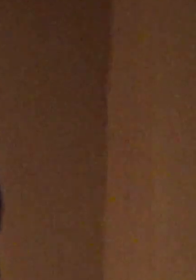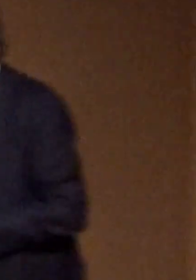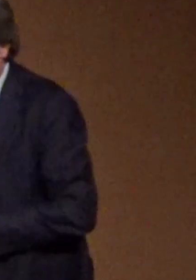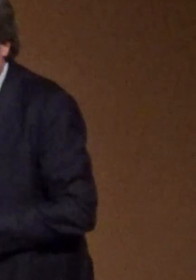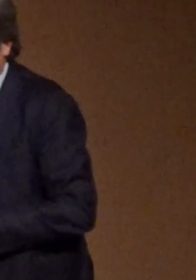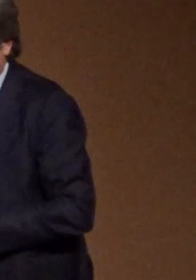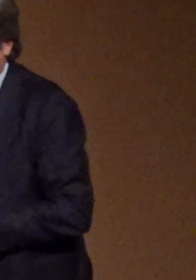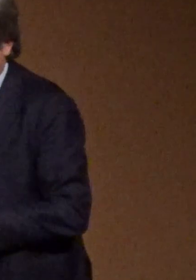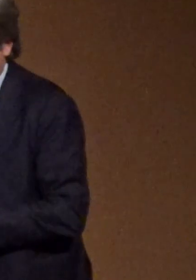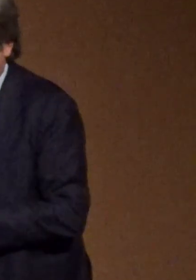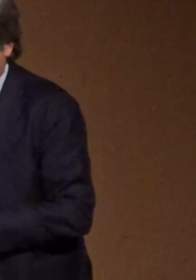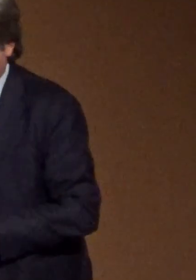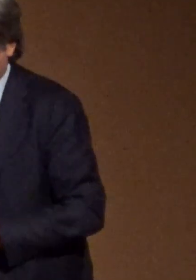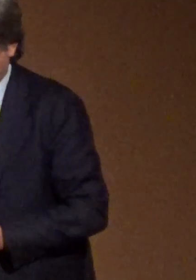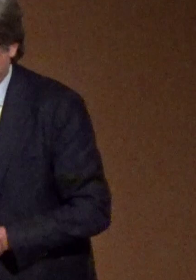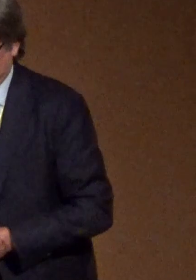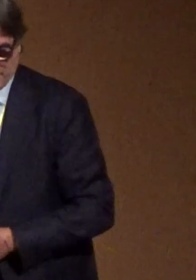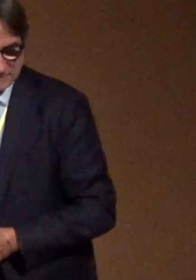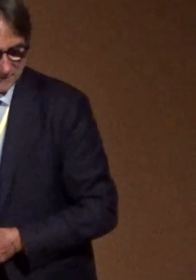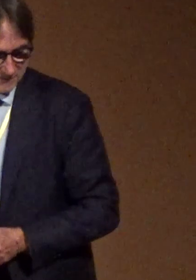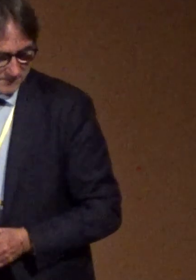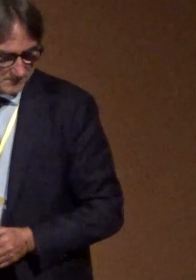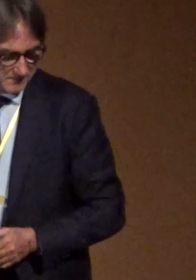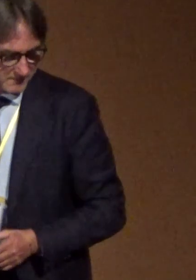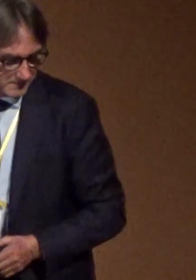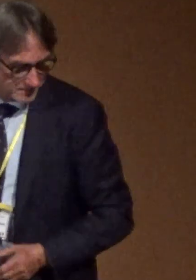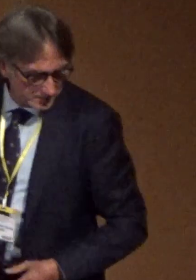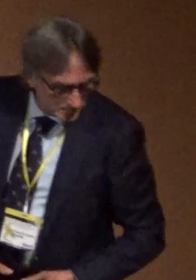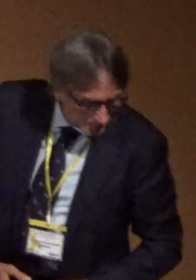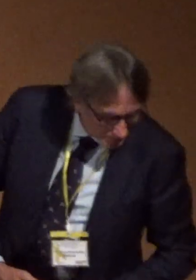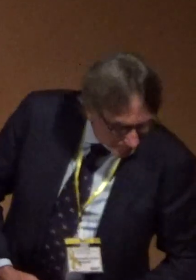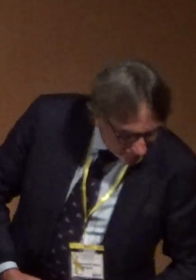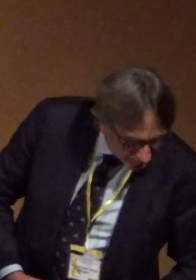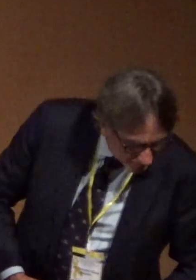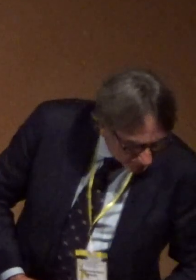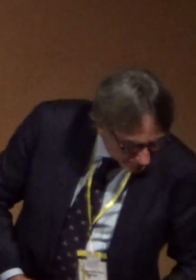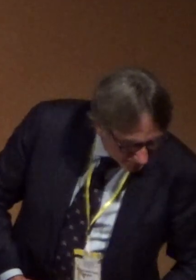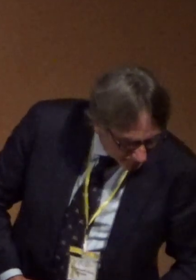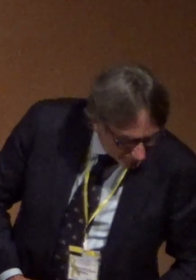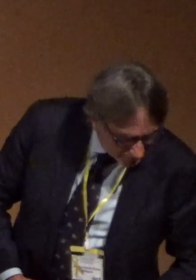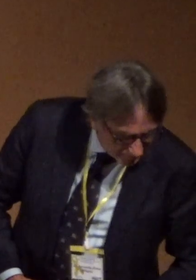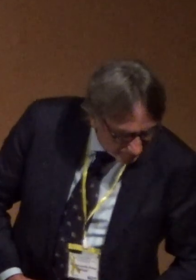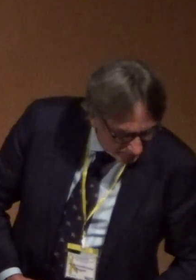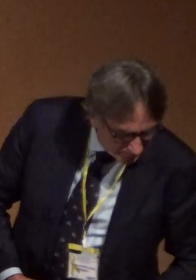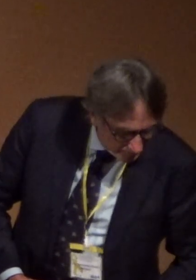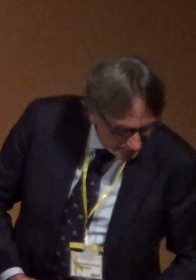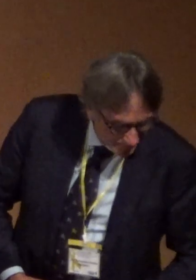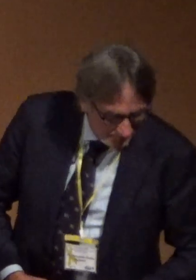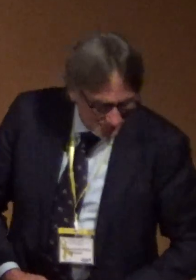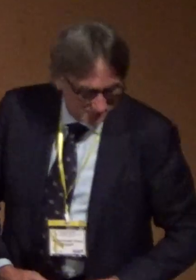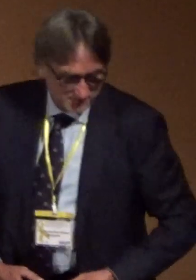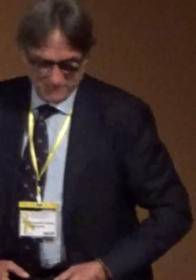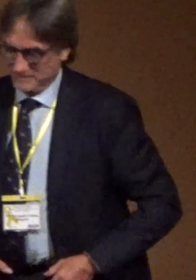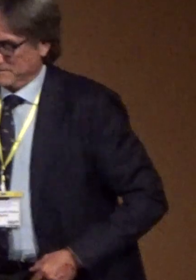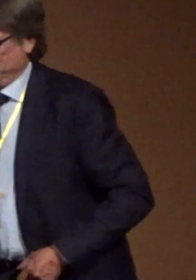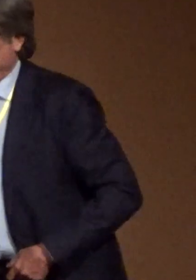en Valencia, pero fuera de Valencia tampoco, ¿no? Él es un neuropediatra, es una persona relevante del